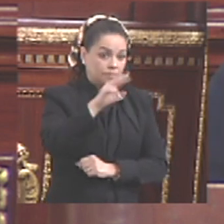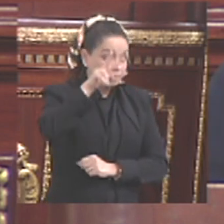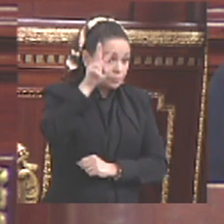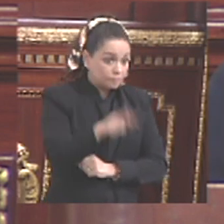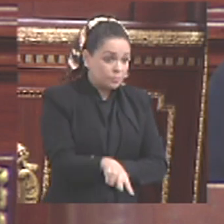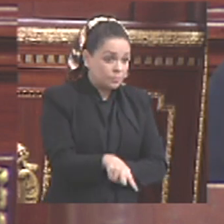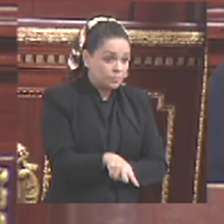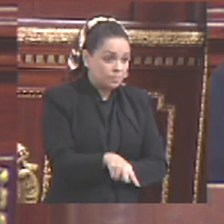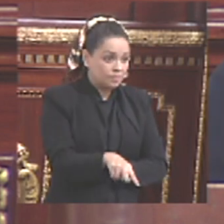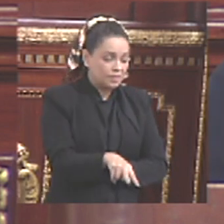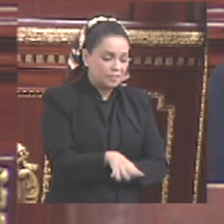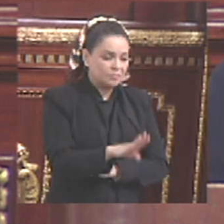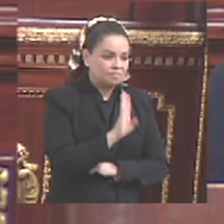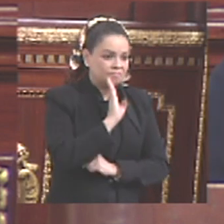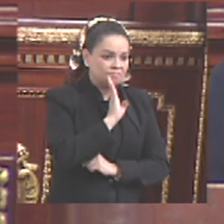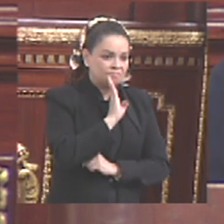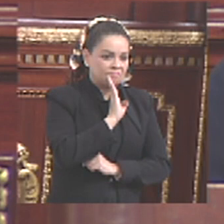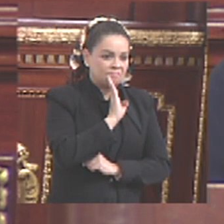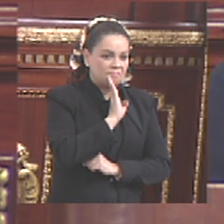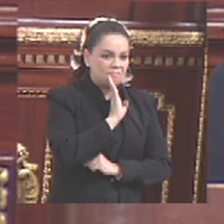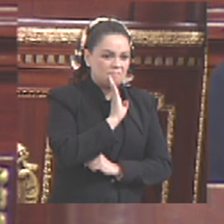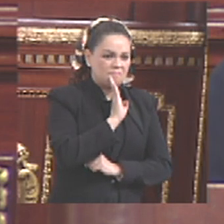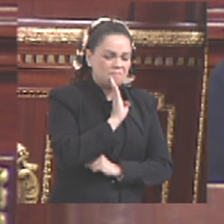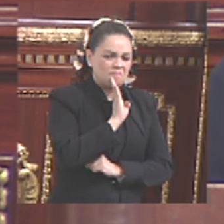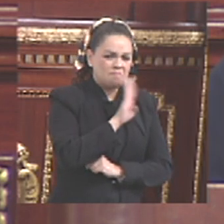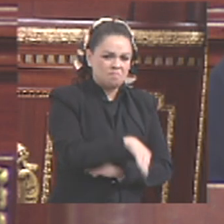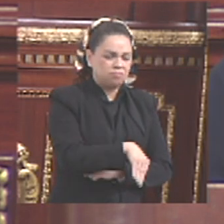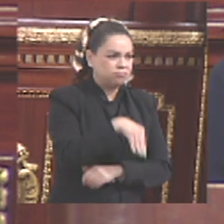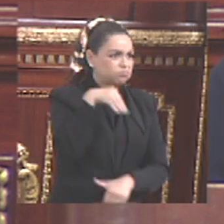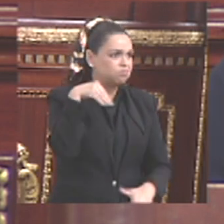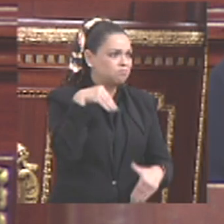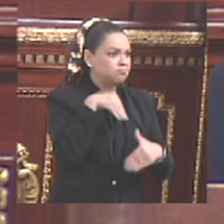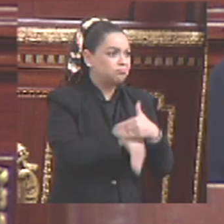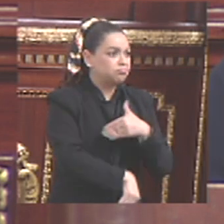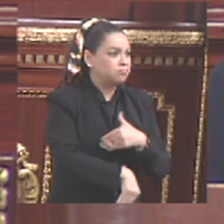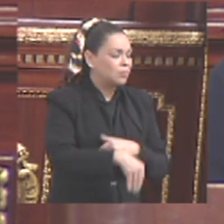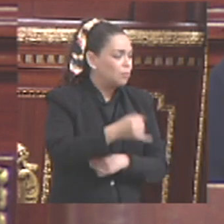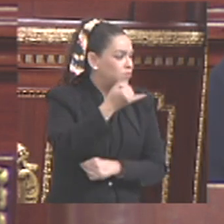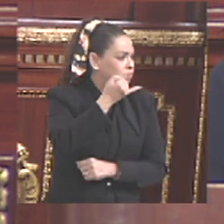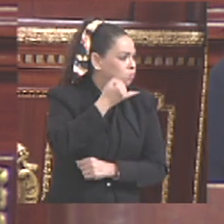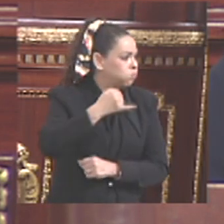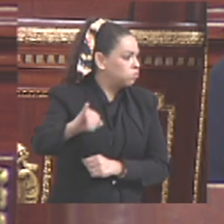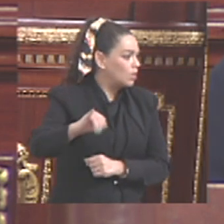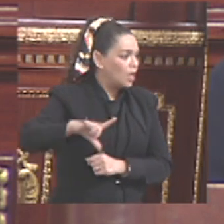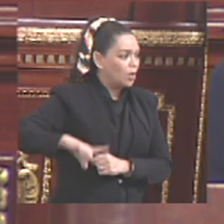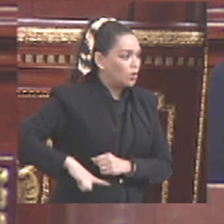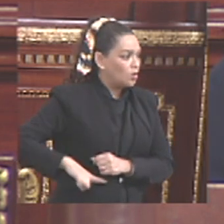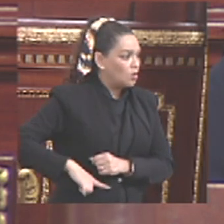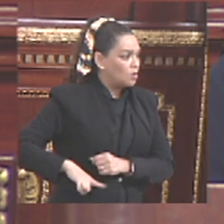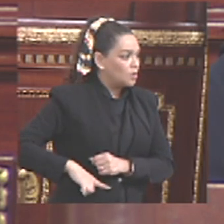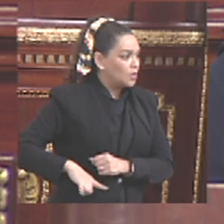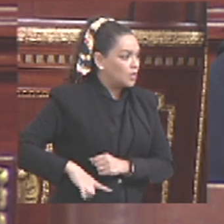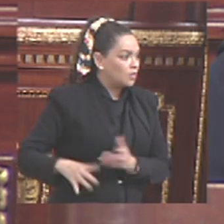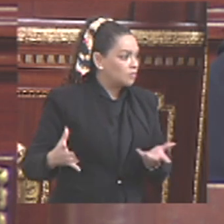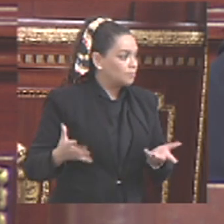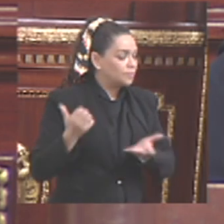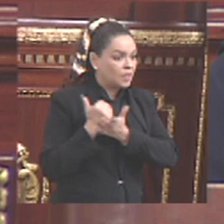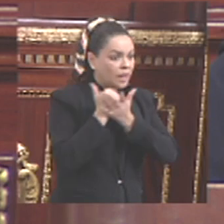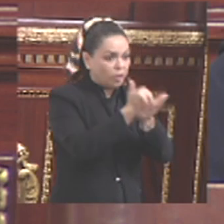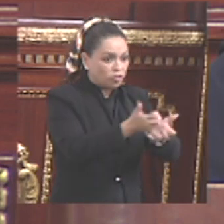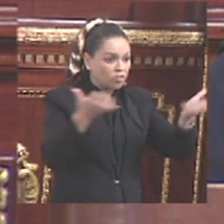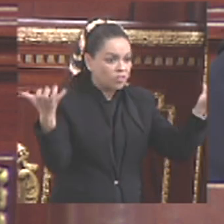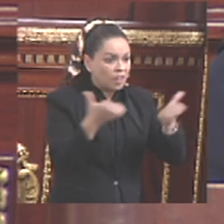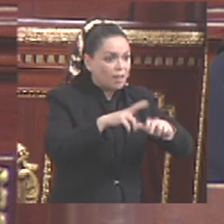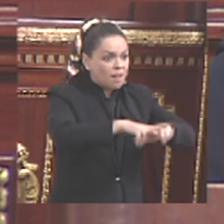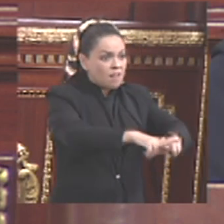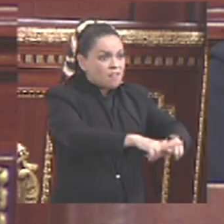patética, nula, escasa la intervención del gobierno de entonces. Tardaron meses en poder